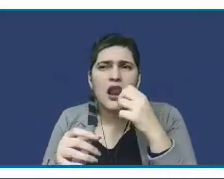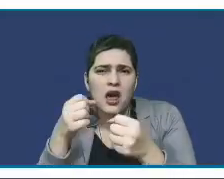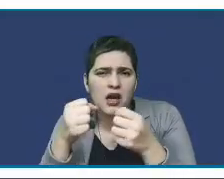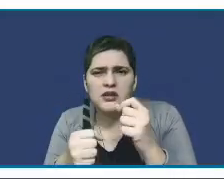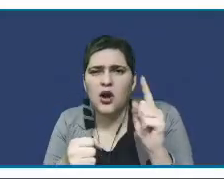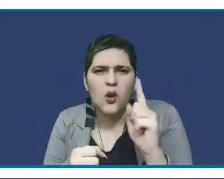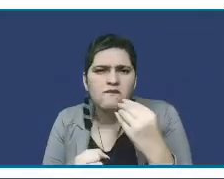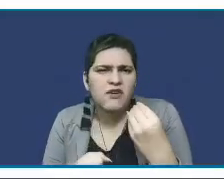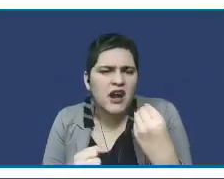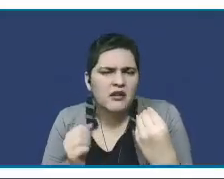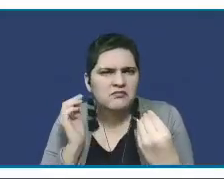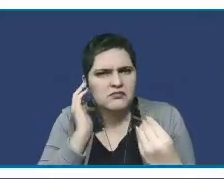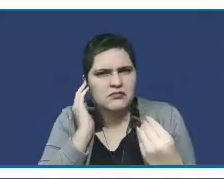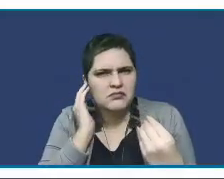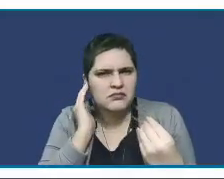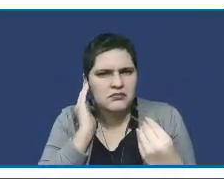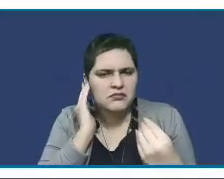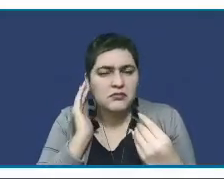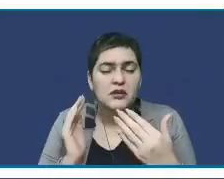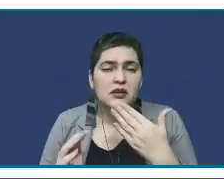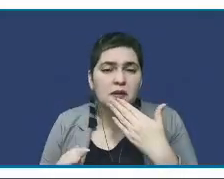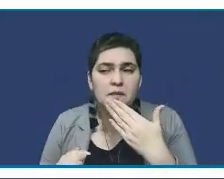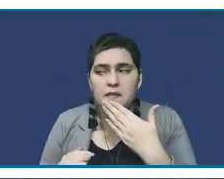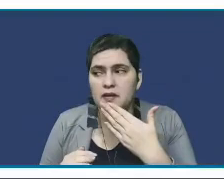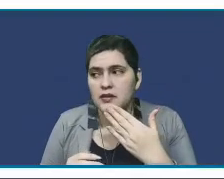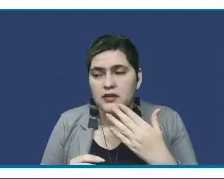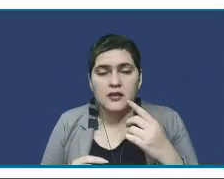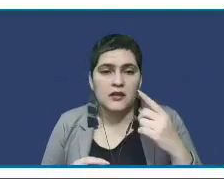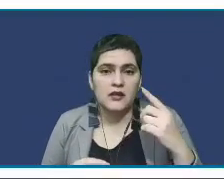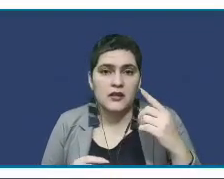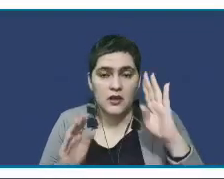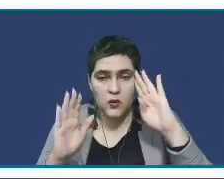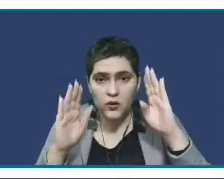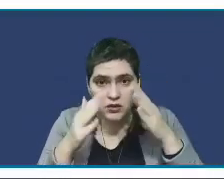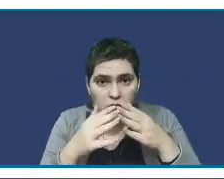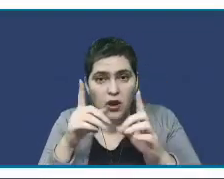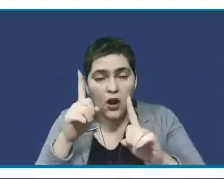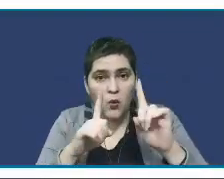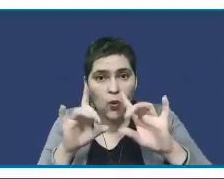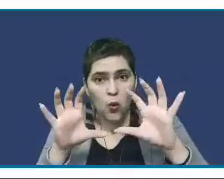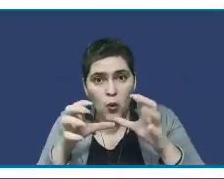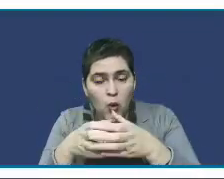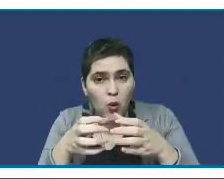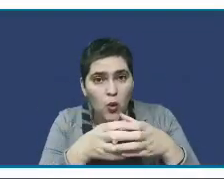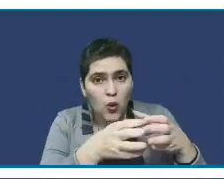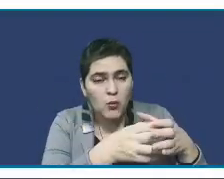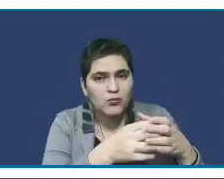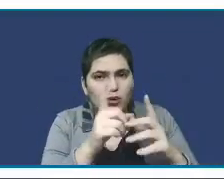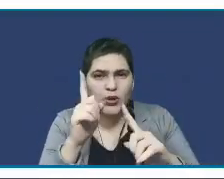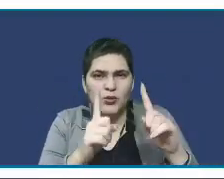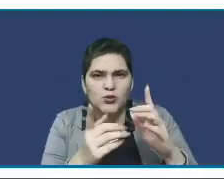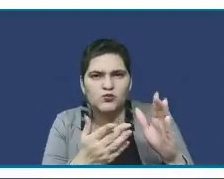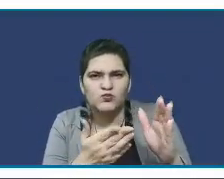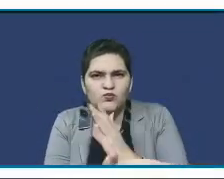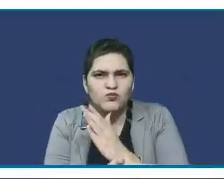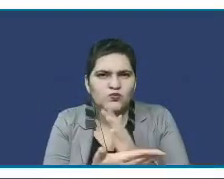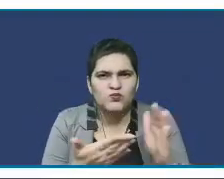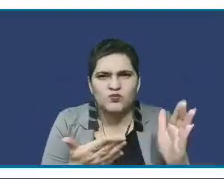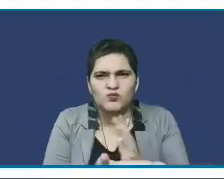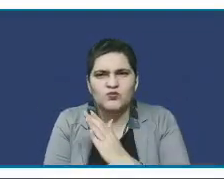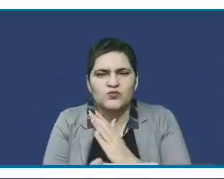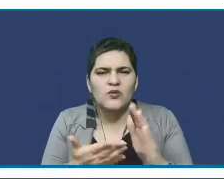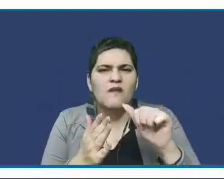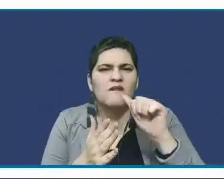ve en autismo que hay en algunos grupos, no en todos, obviamente, los que son más selectivos, déficit de proteína, por no